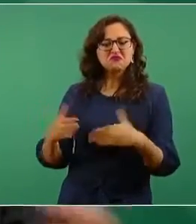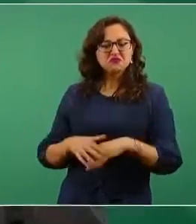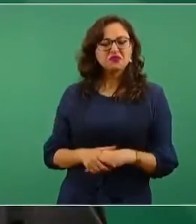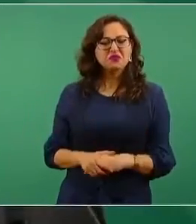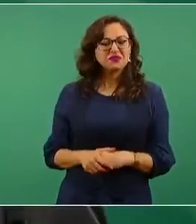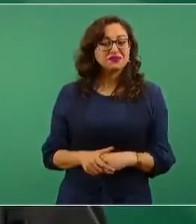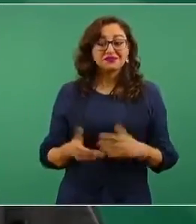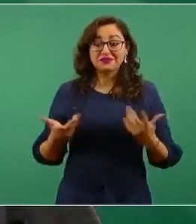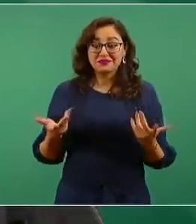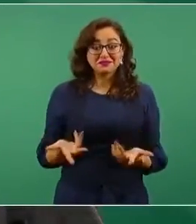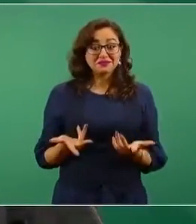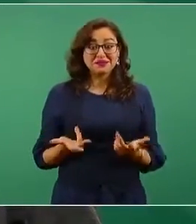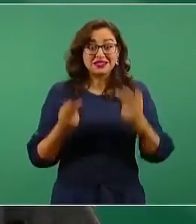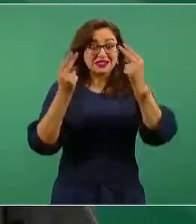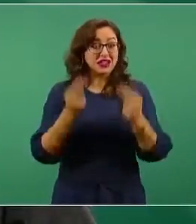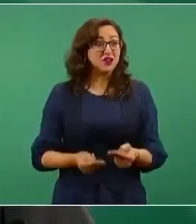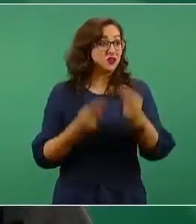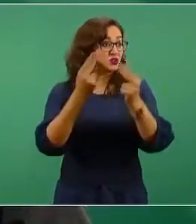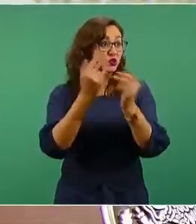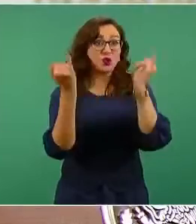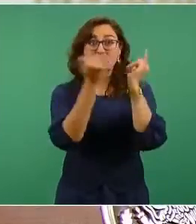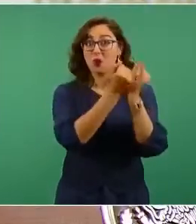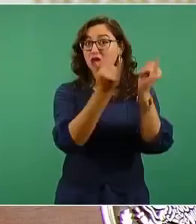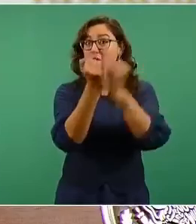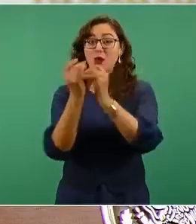en todos los países,